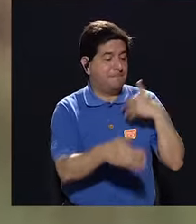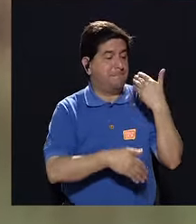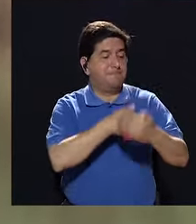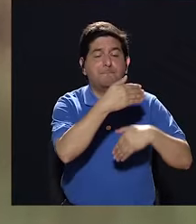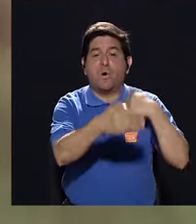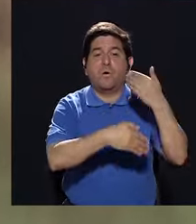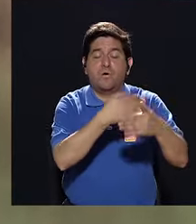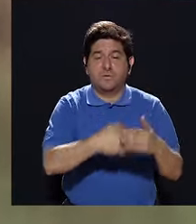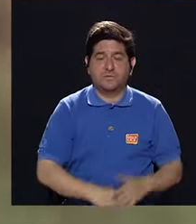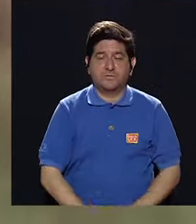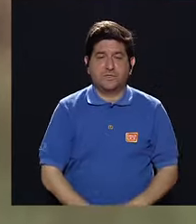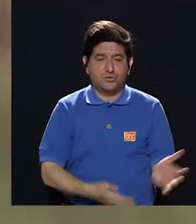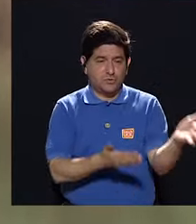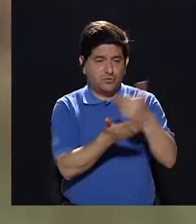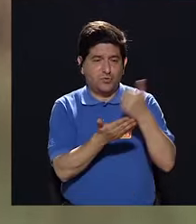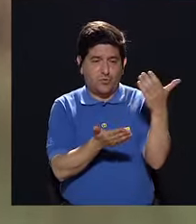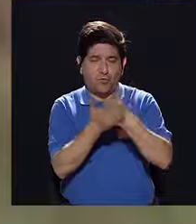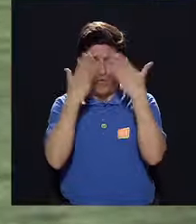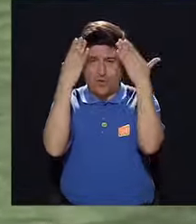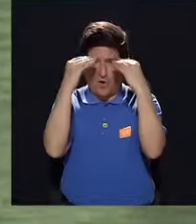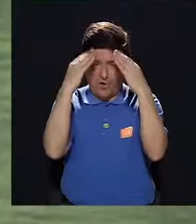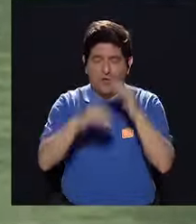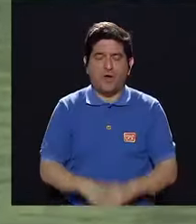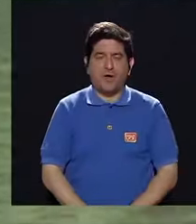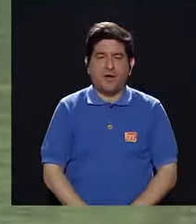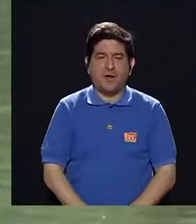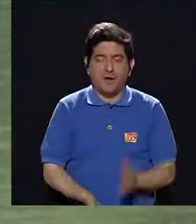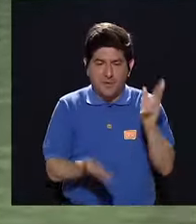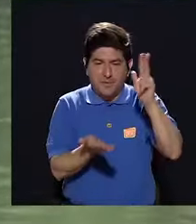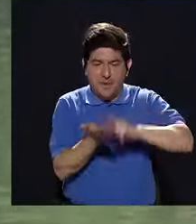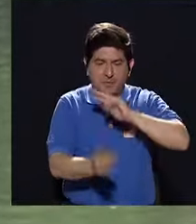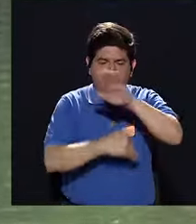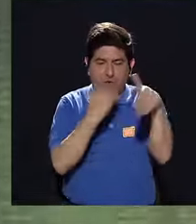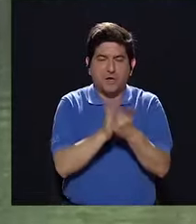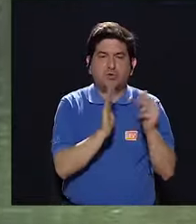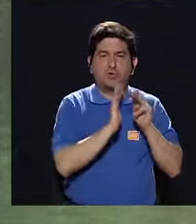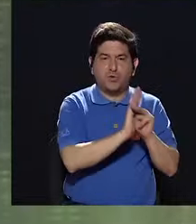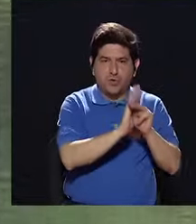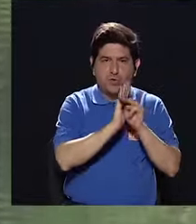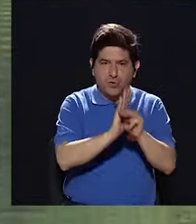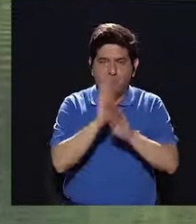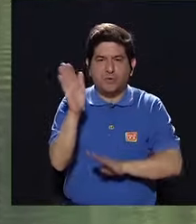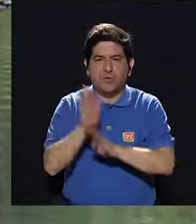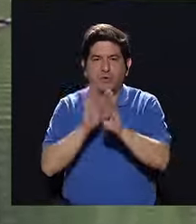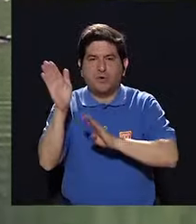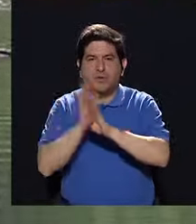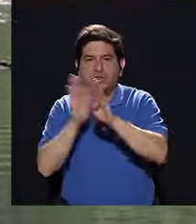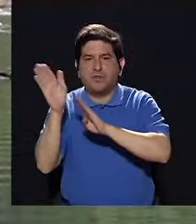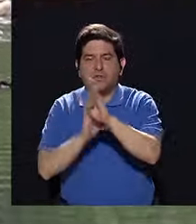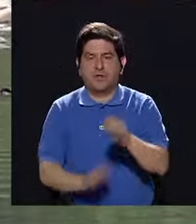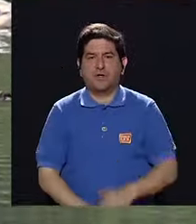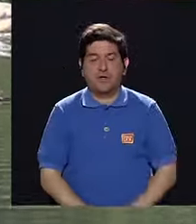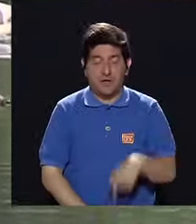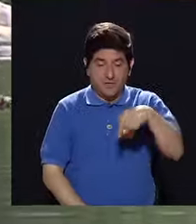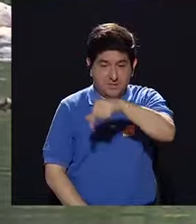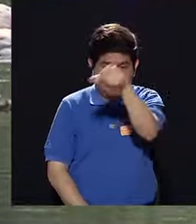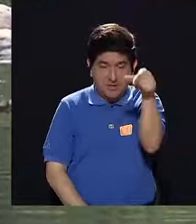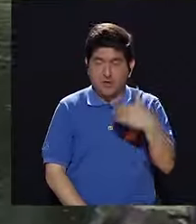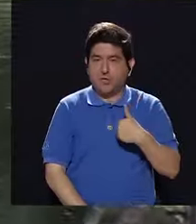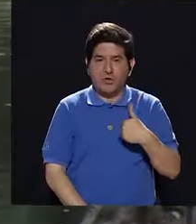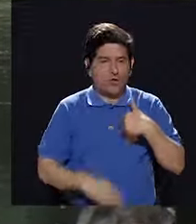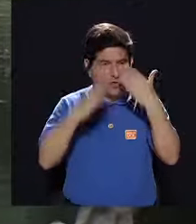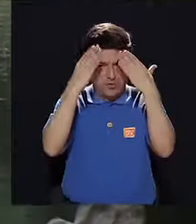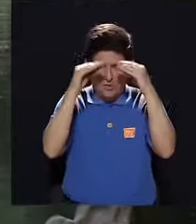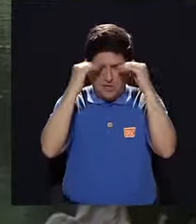proceso de la recolección de datos para la validación de todos los modelos que hemos desarrollado. Esta cuenca no